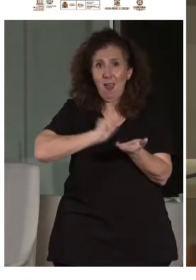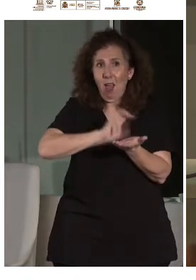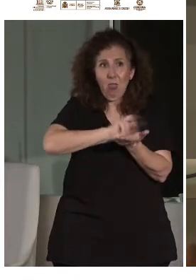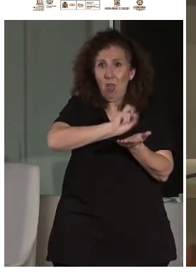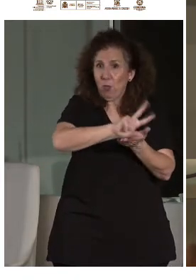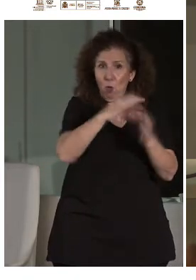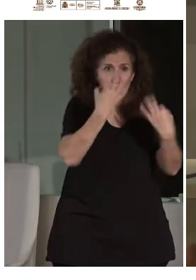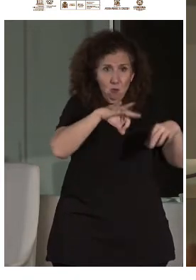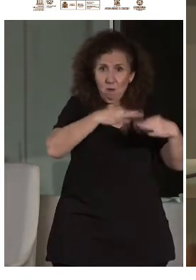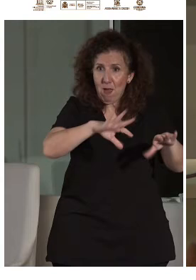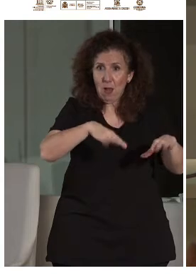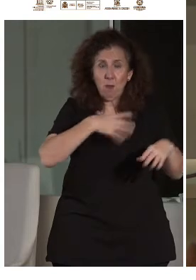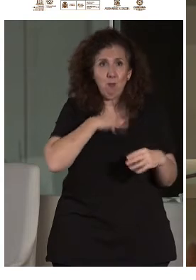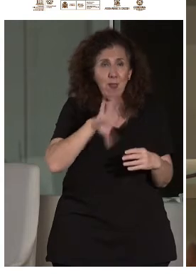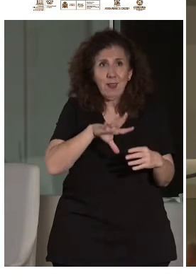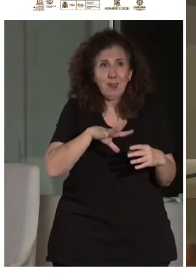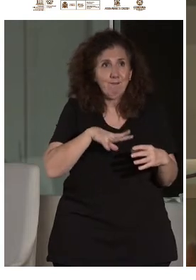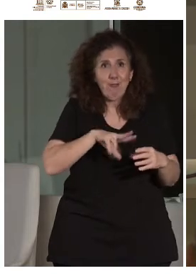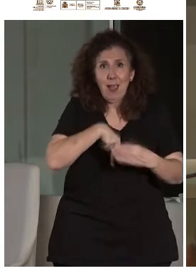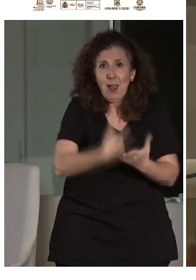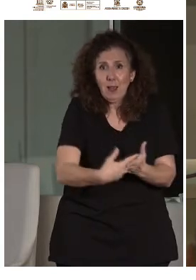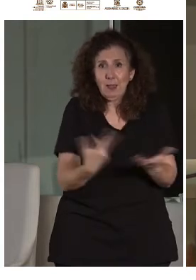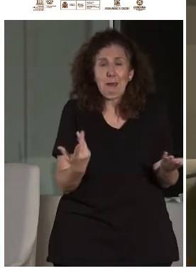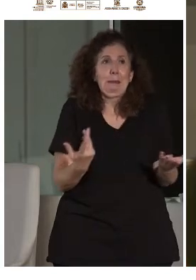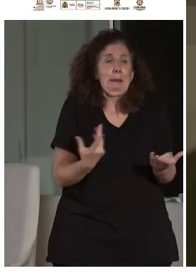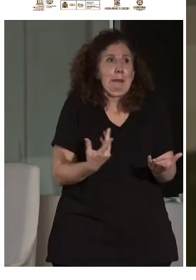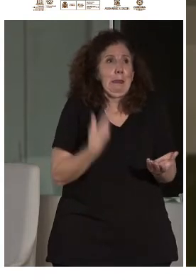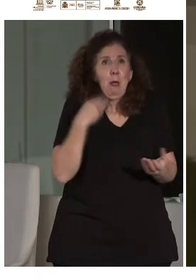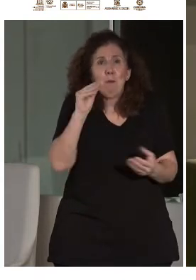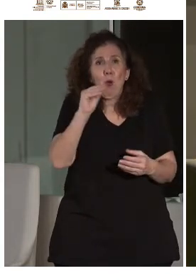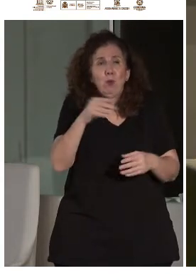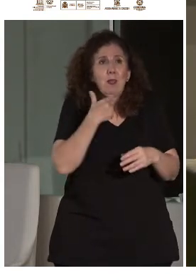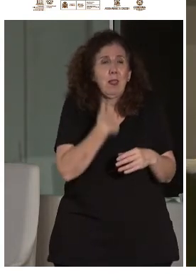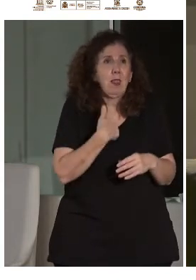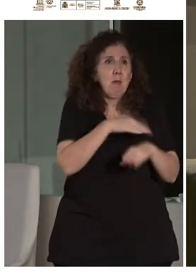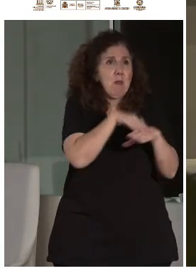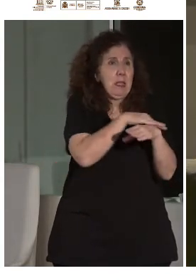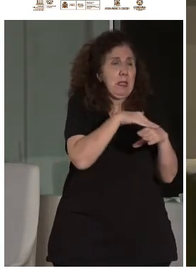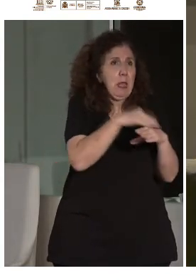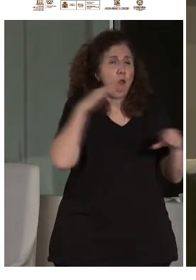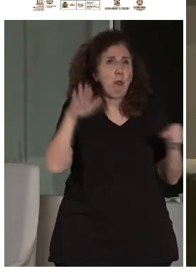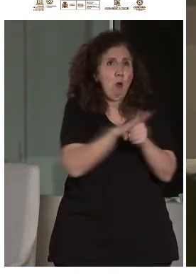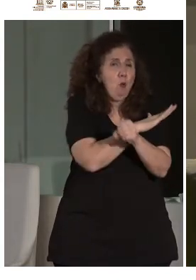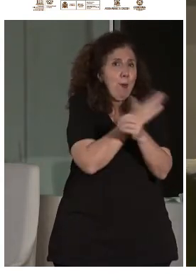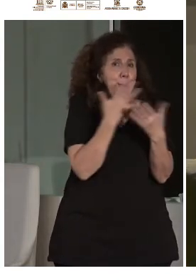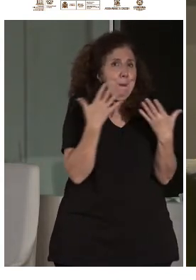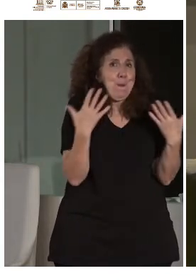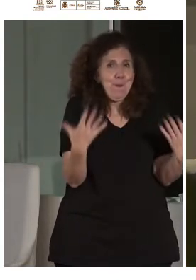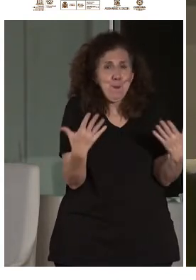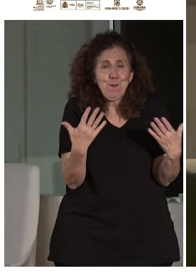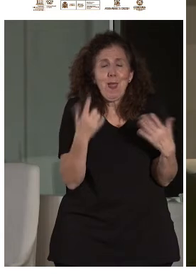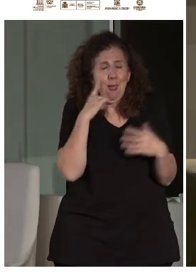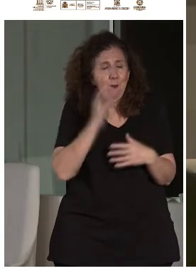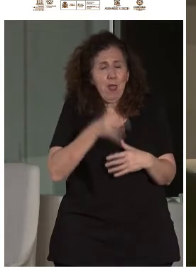Yo, por más que preguntas, te dicen que el ministerio te cubre, que no. Es complicado. Es una cosa que estamos en ello. De todas maneras,